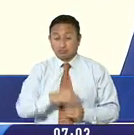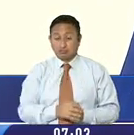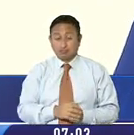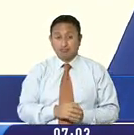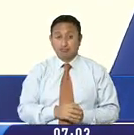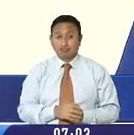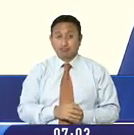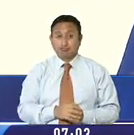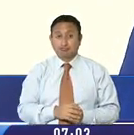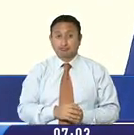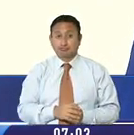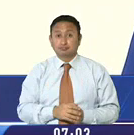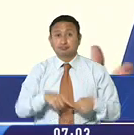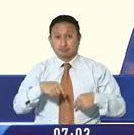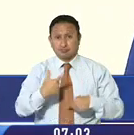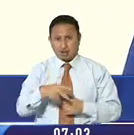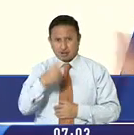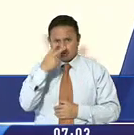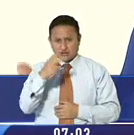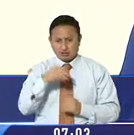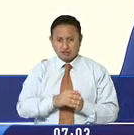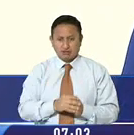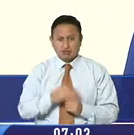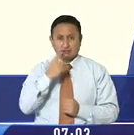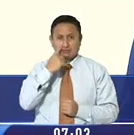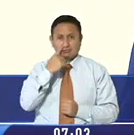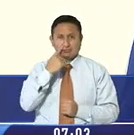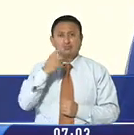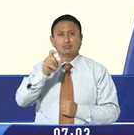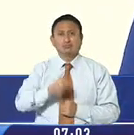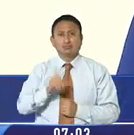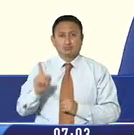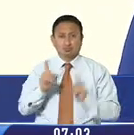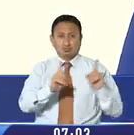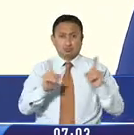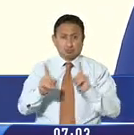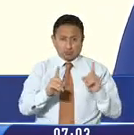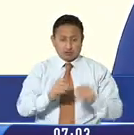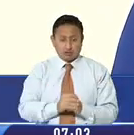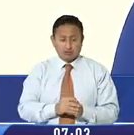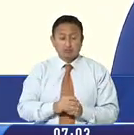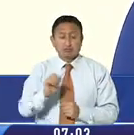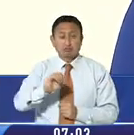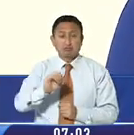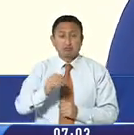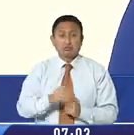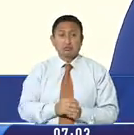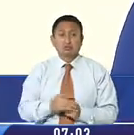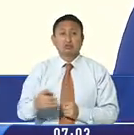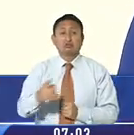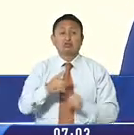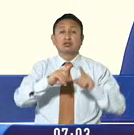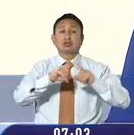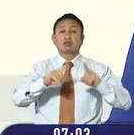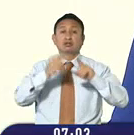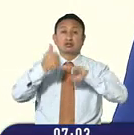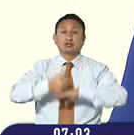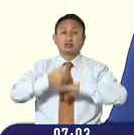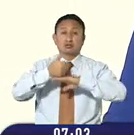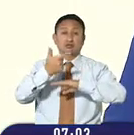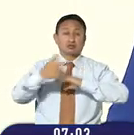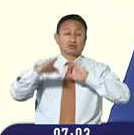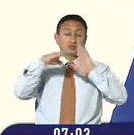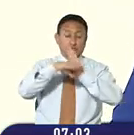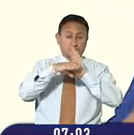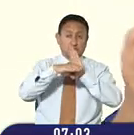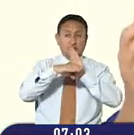han evidenciado muchos comparecientes que han habido afecciones de parte de distintas instituciones financieras, a cuenta